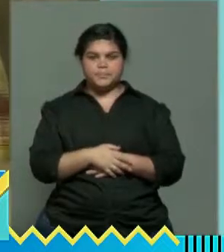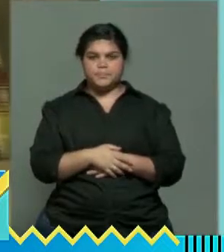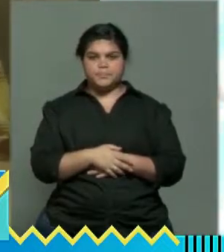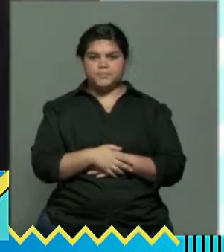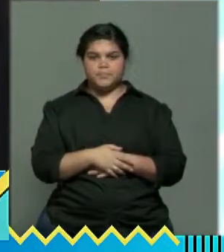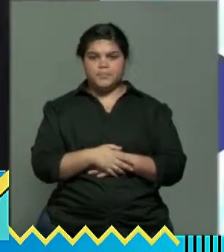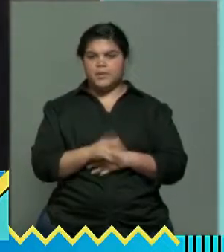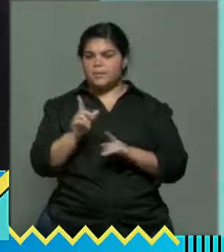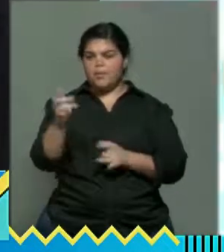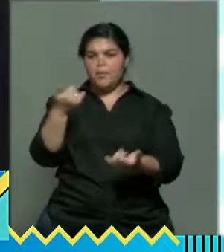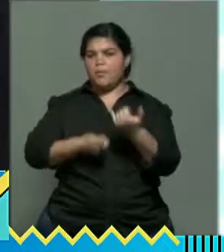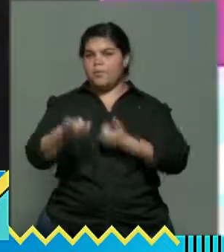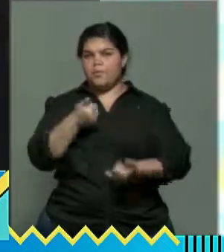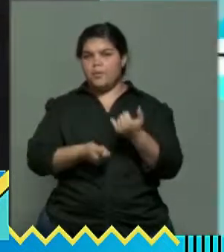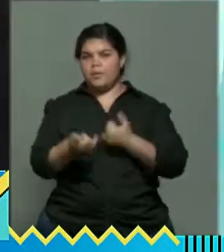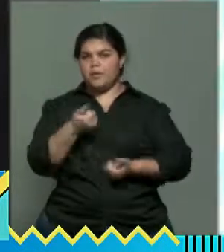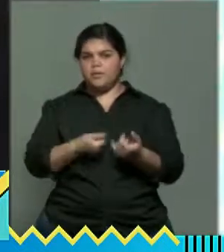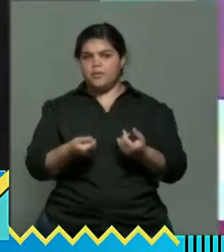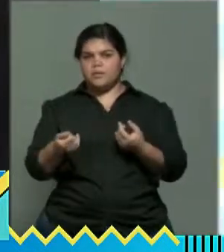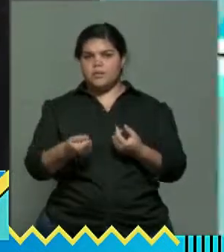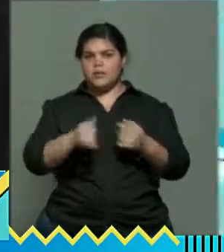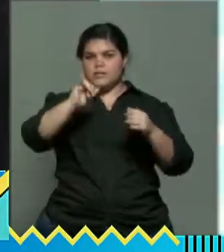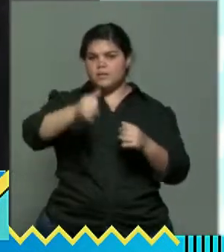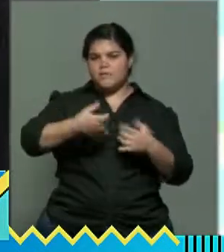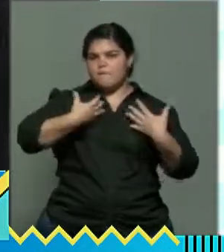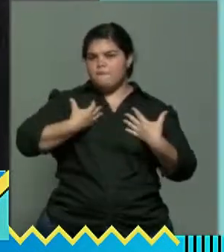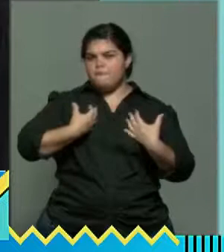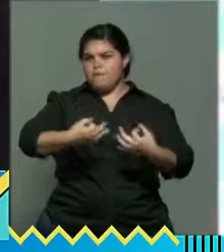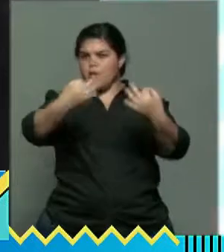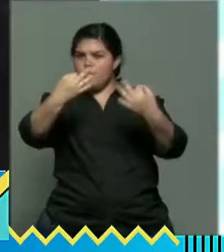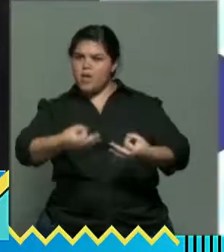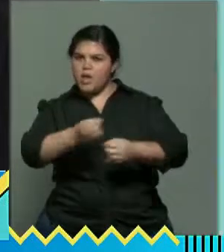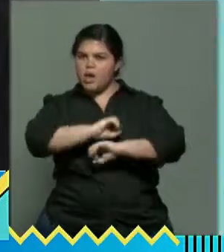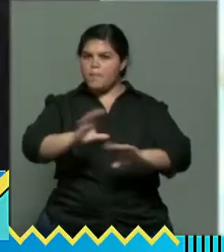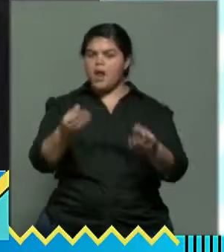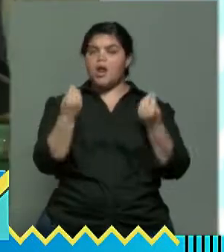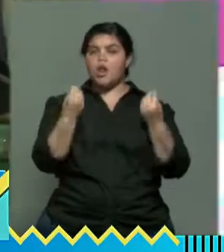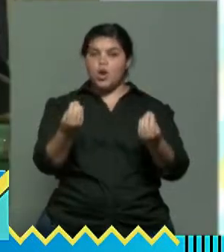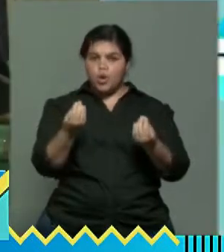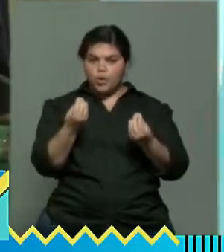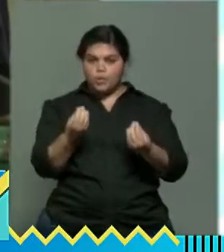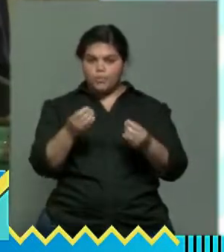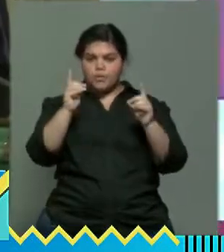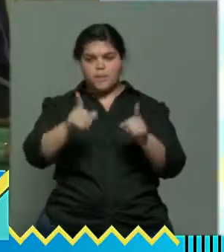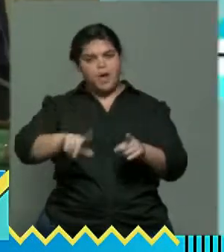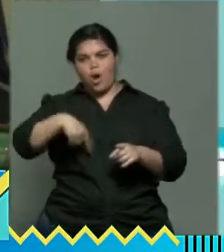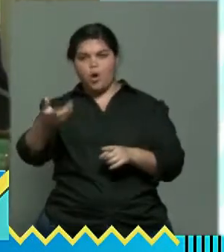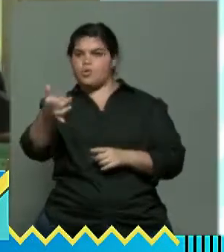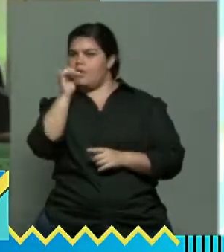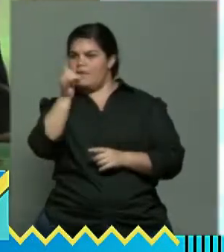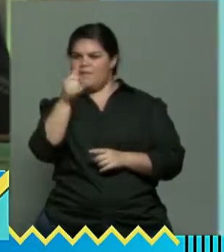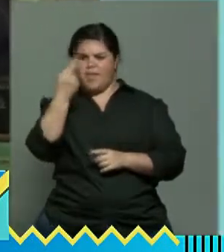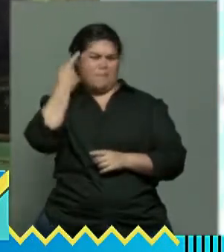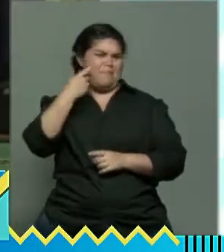de lo que venís argumentando acerca de si es nocivo o no para la salud y otras bebidas que han quedado exentas y que son mucho más